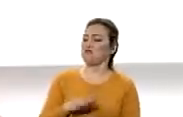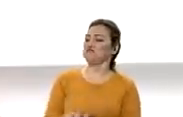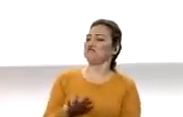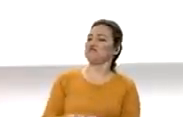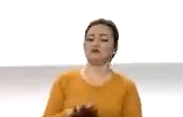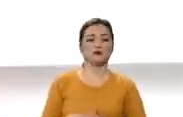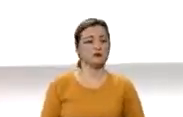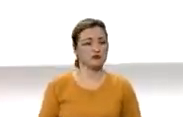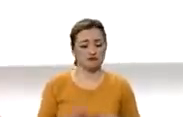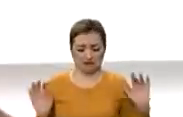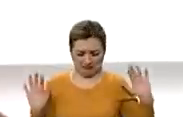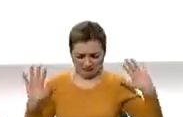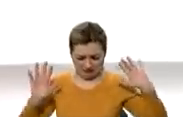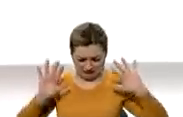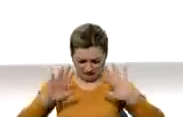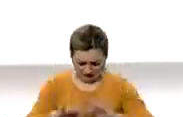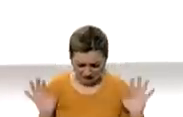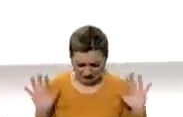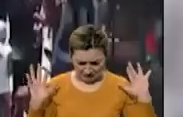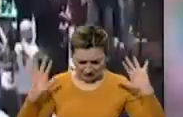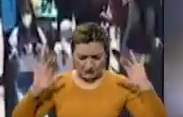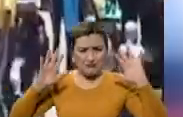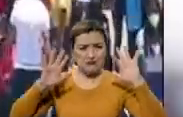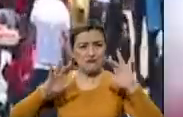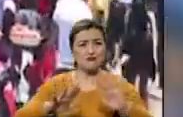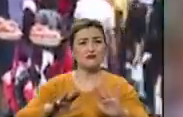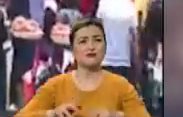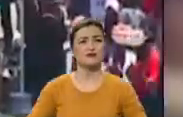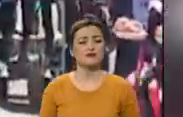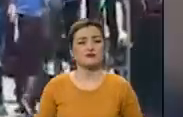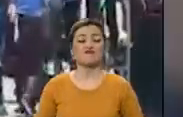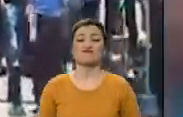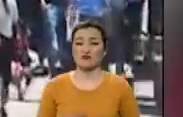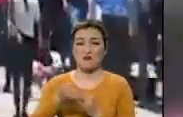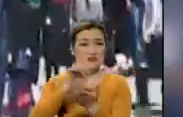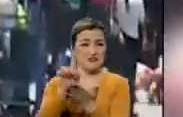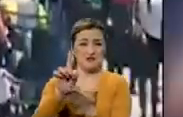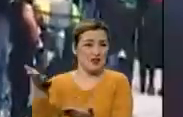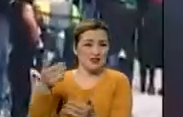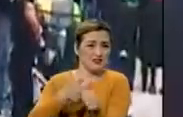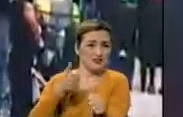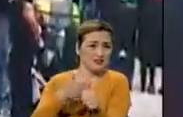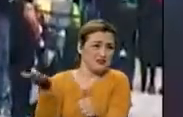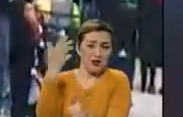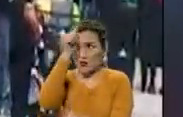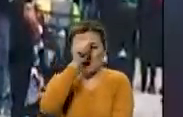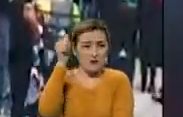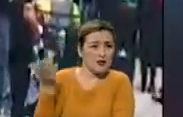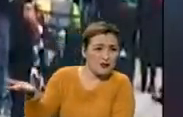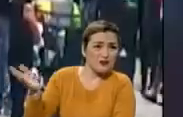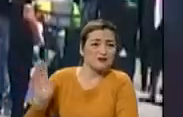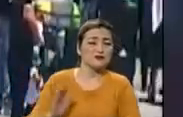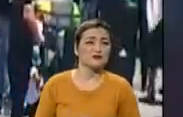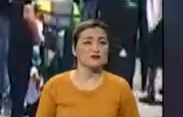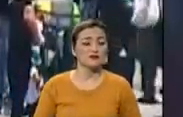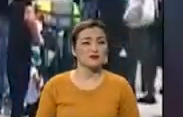la cantidad de personas que tenemos en esa imagen es de este fin de semana, es del día de hoy, domingo, y me parece